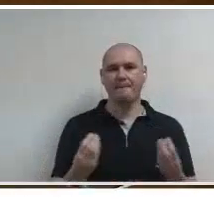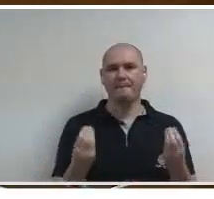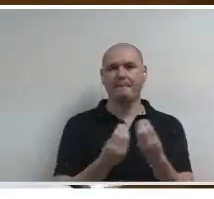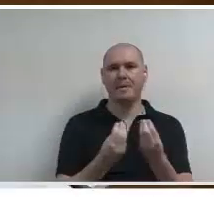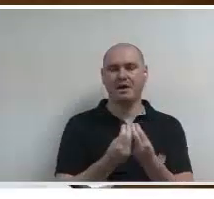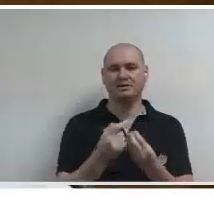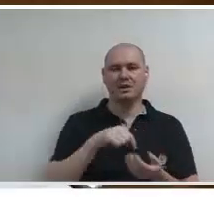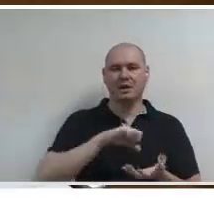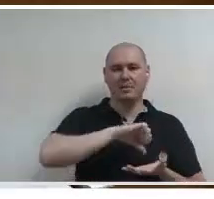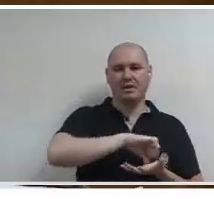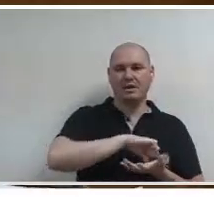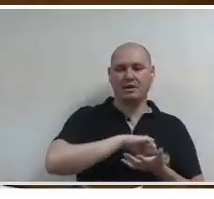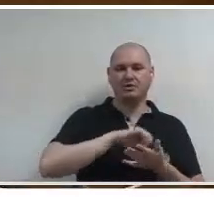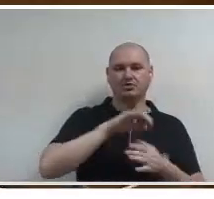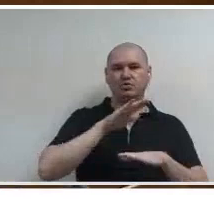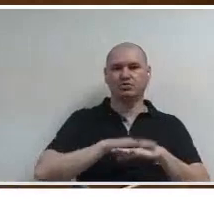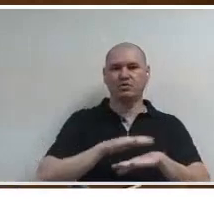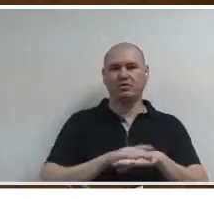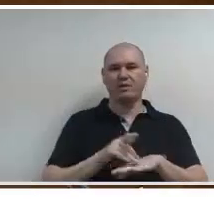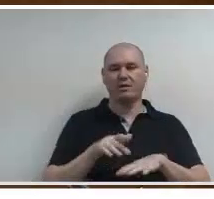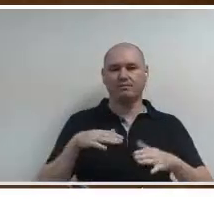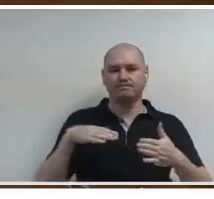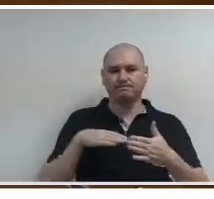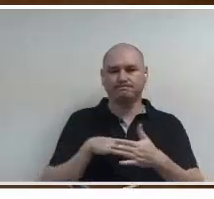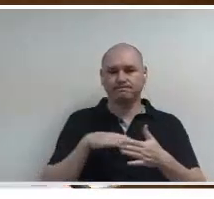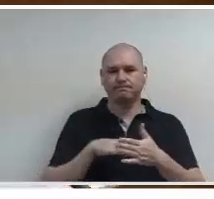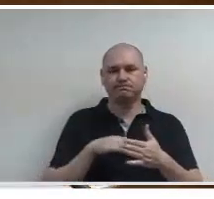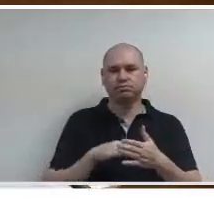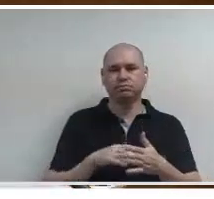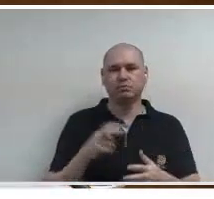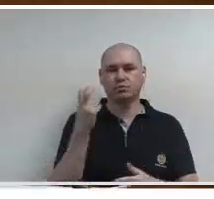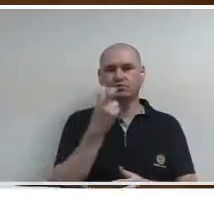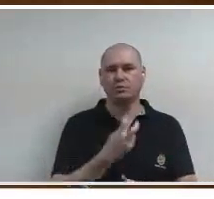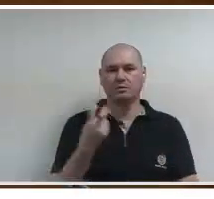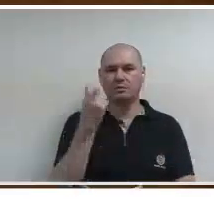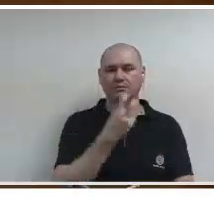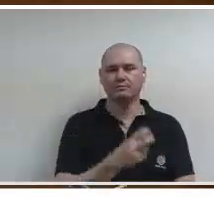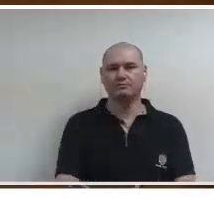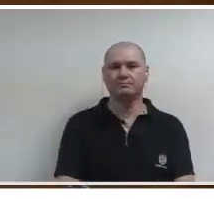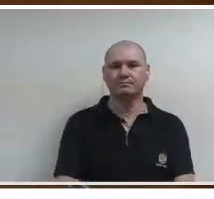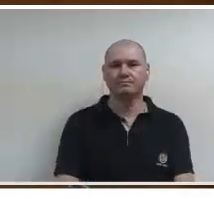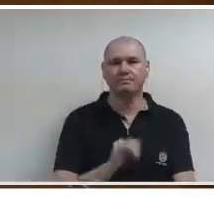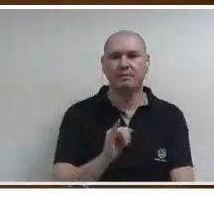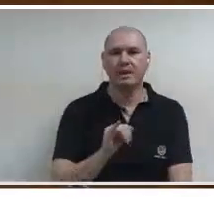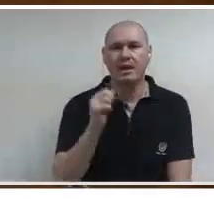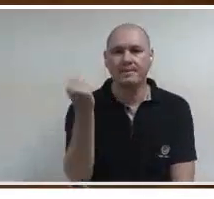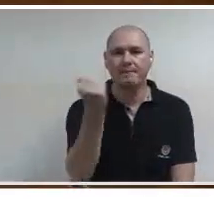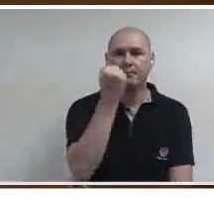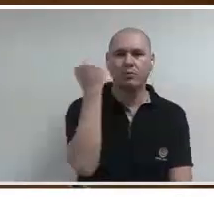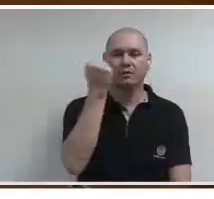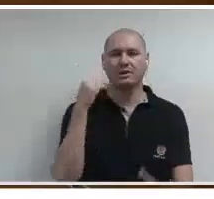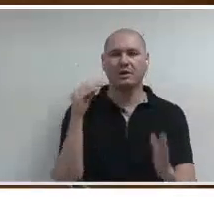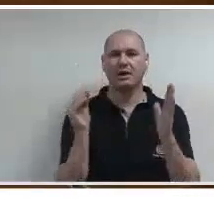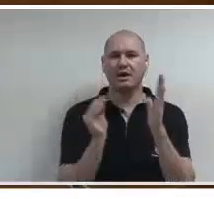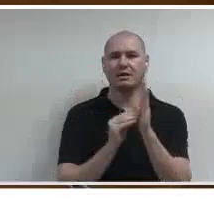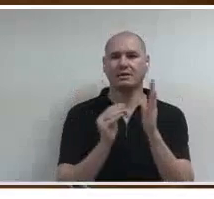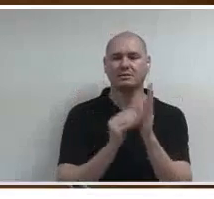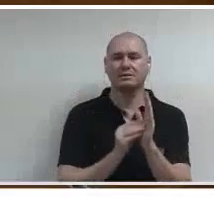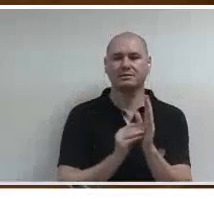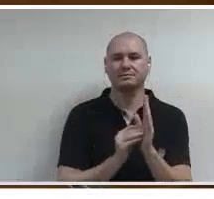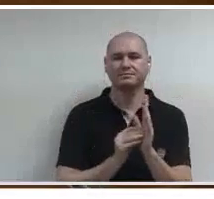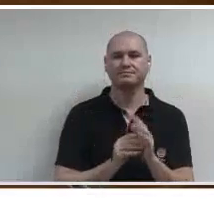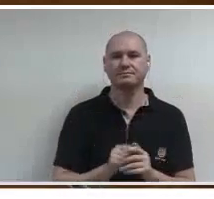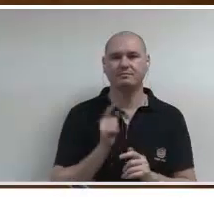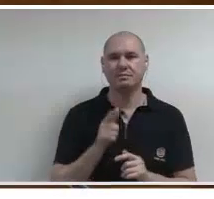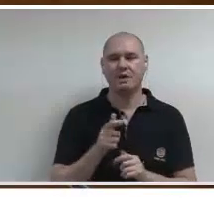jape situación porque está gente oña montón ambape juicio oral un viaje de interior yo